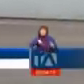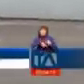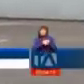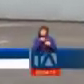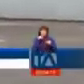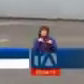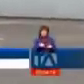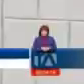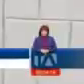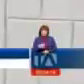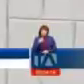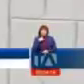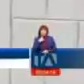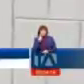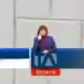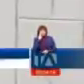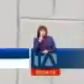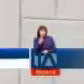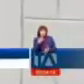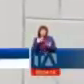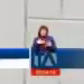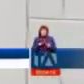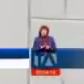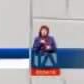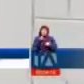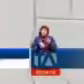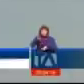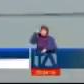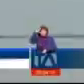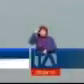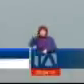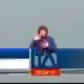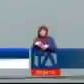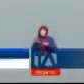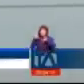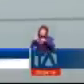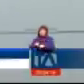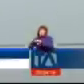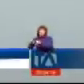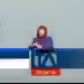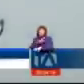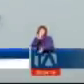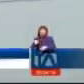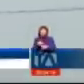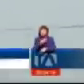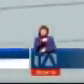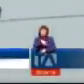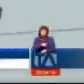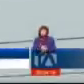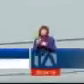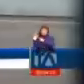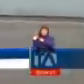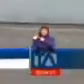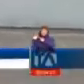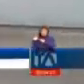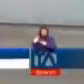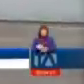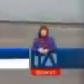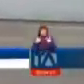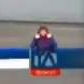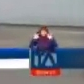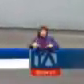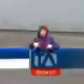¿Lo estamos dando a cubano, qué? Que incluso sometieron a los miembros policiales que están a cargo de la seguridad de esta sección. Una